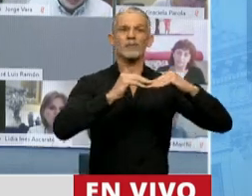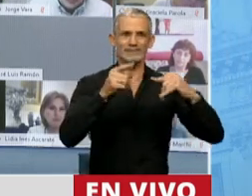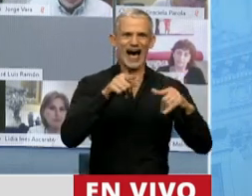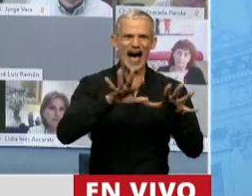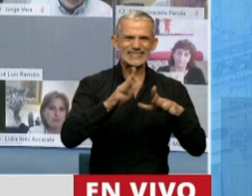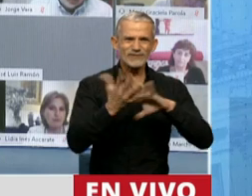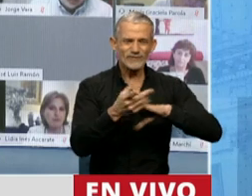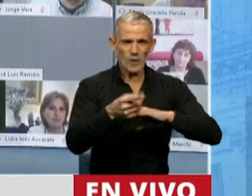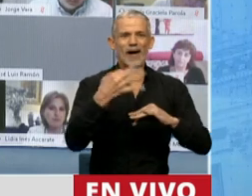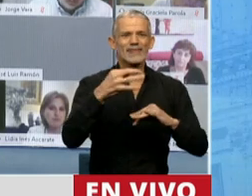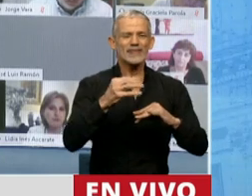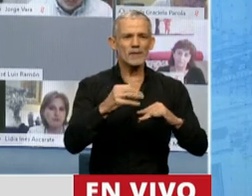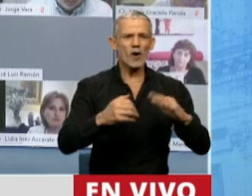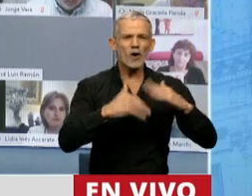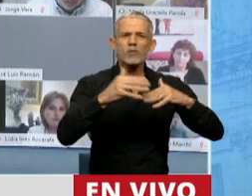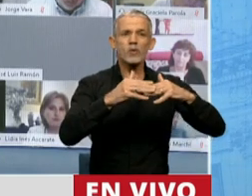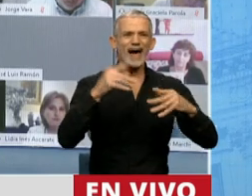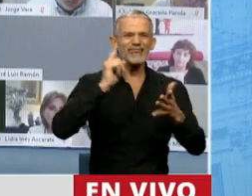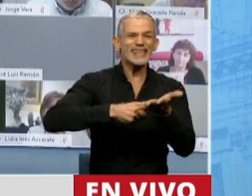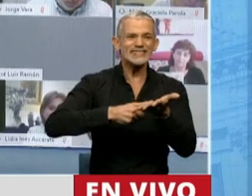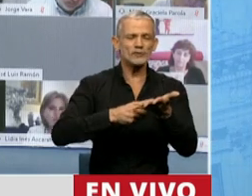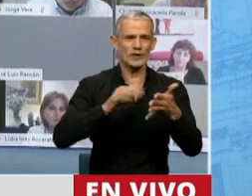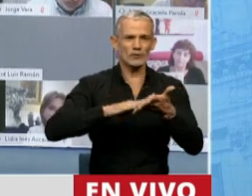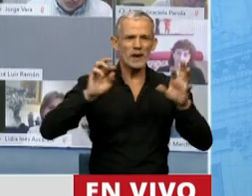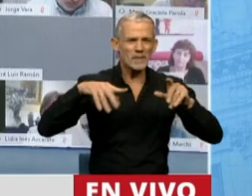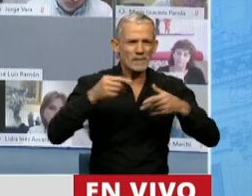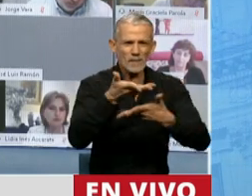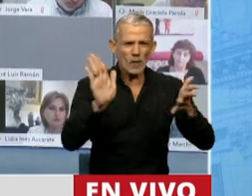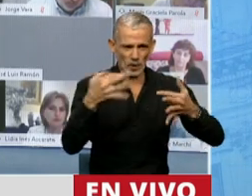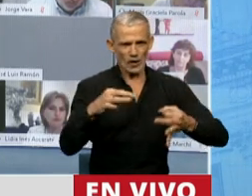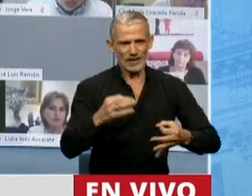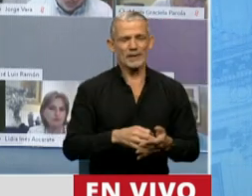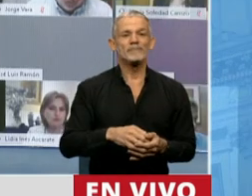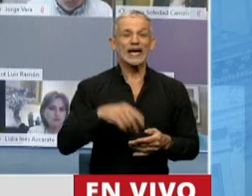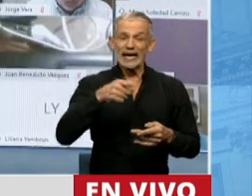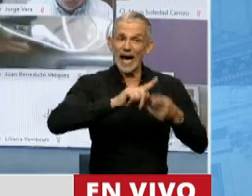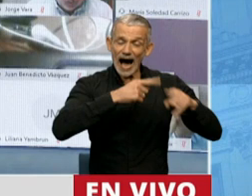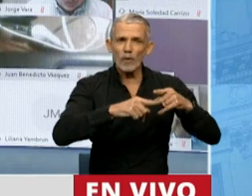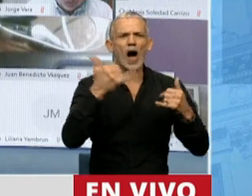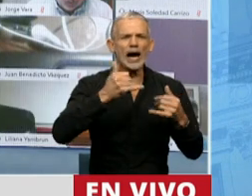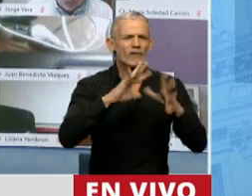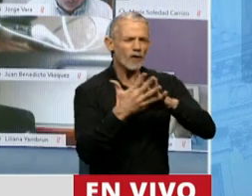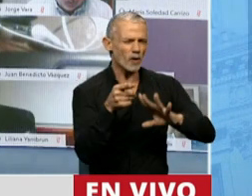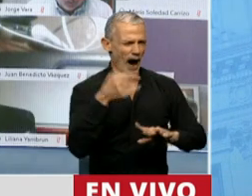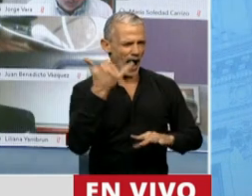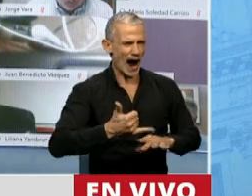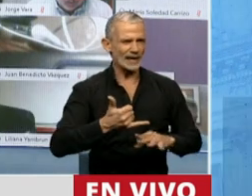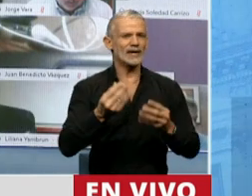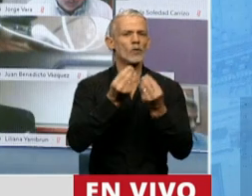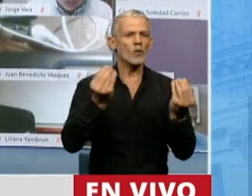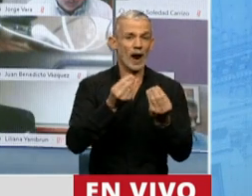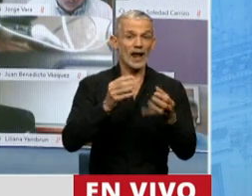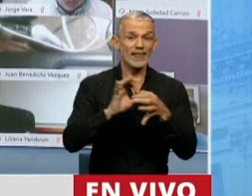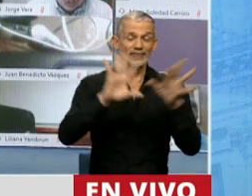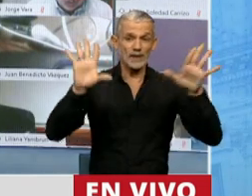es como que tenemos que lograr construir las decisiones de políticas públicas escazú tiene un método también señor presidente que es la